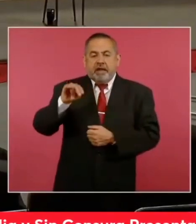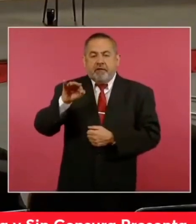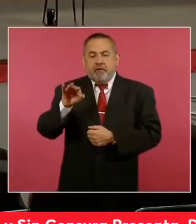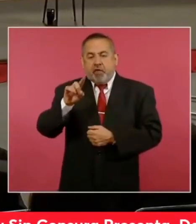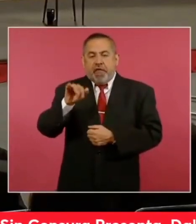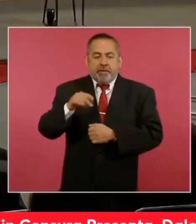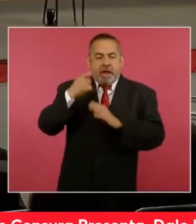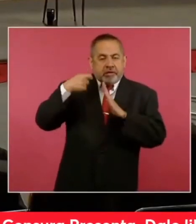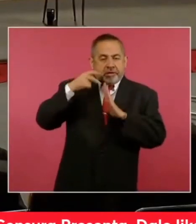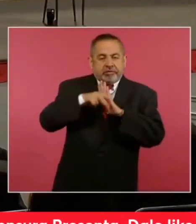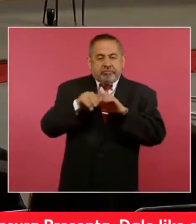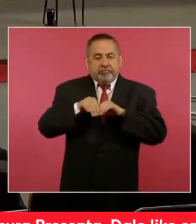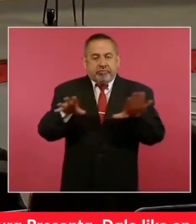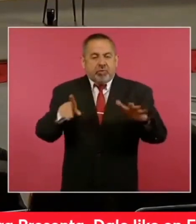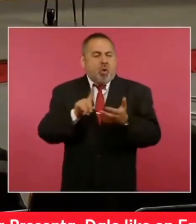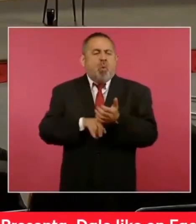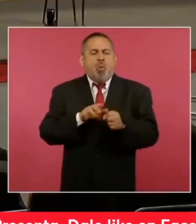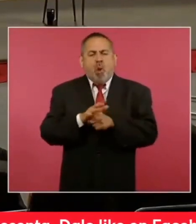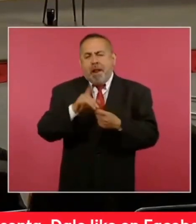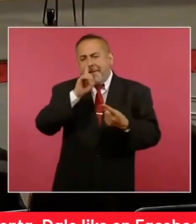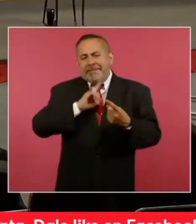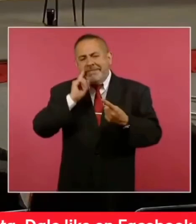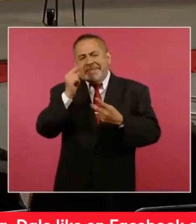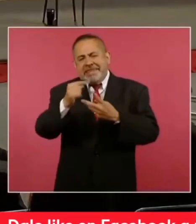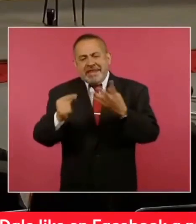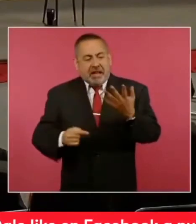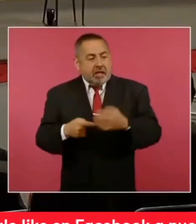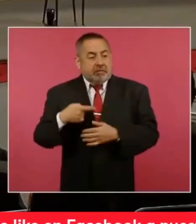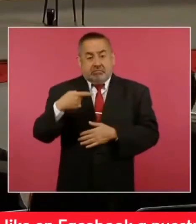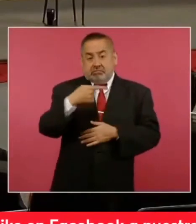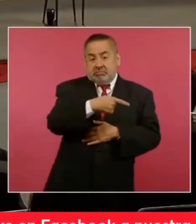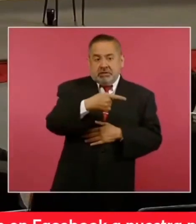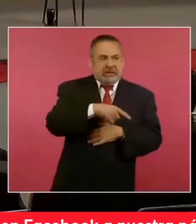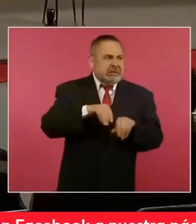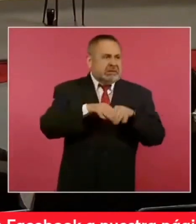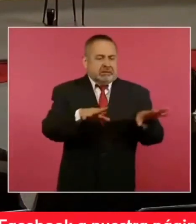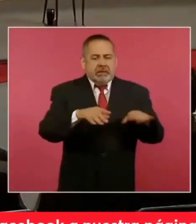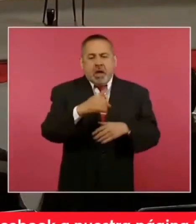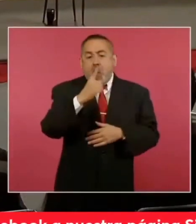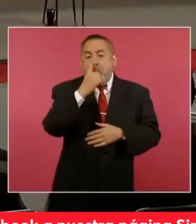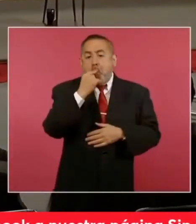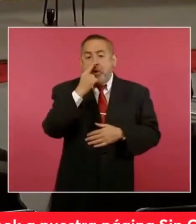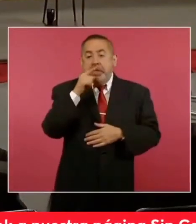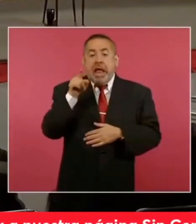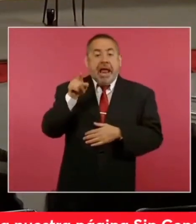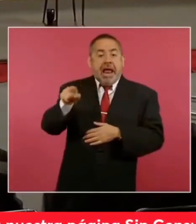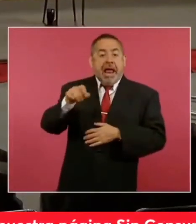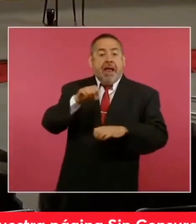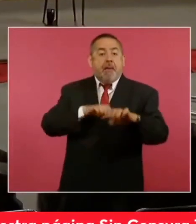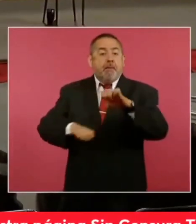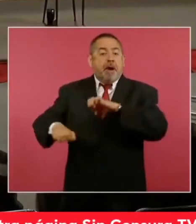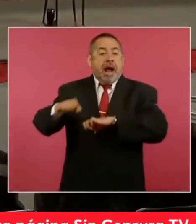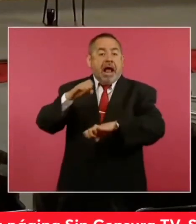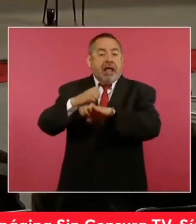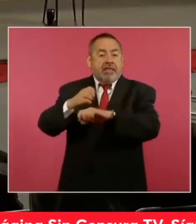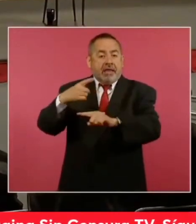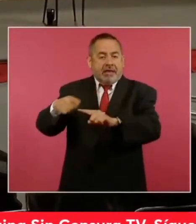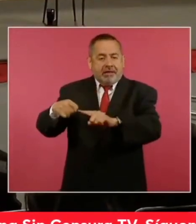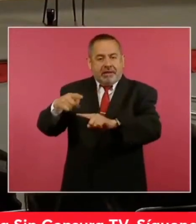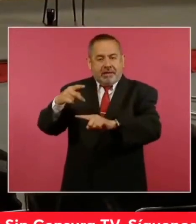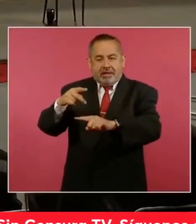mentiras diseminadas en torno a la irrupción de la policía de la embajada mexicana en